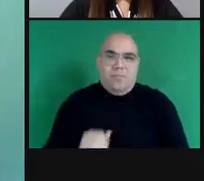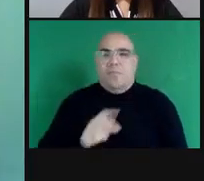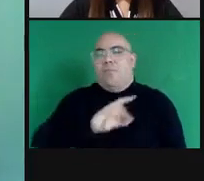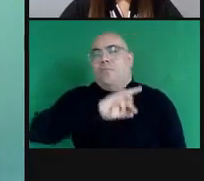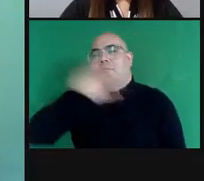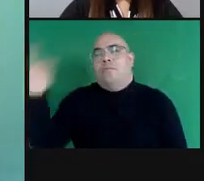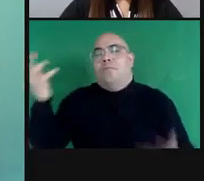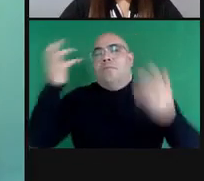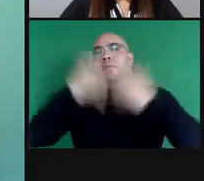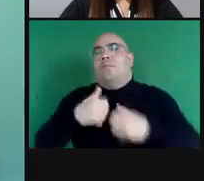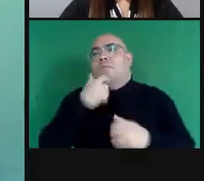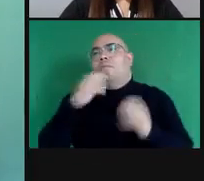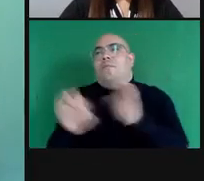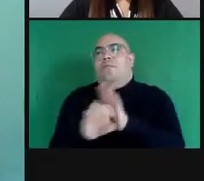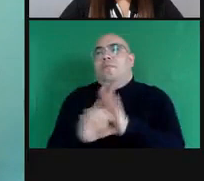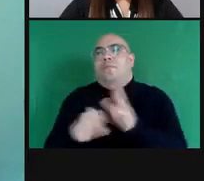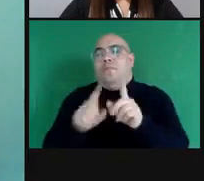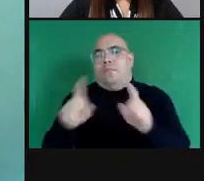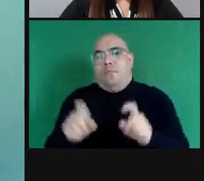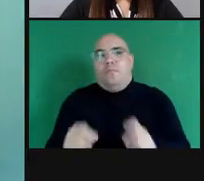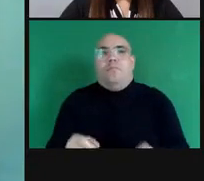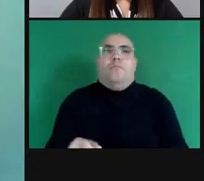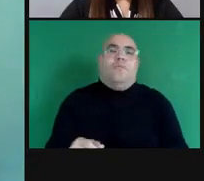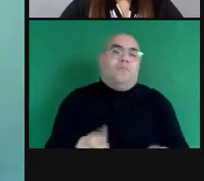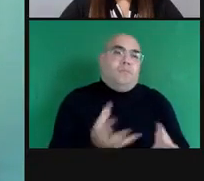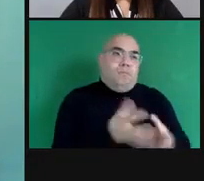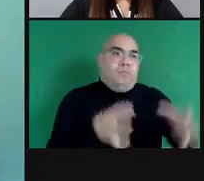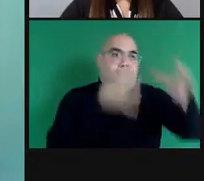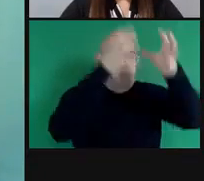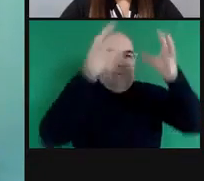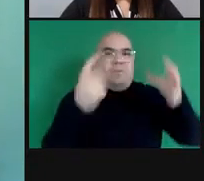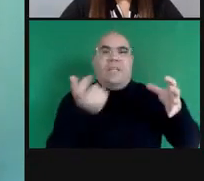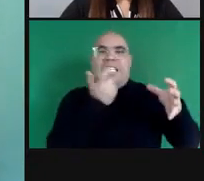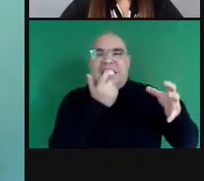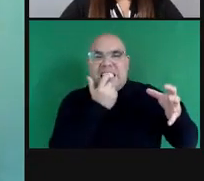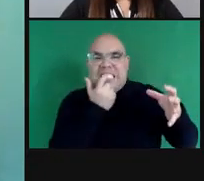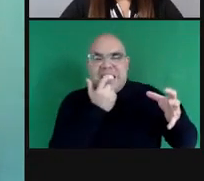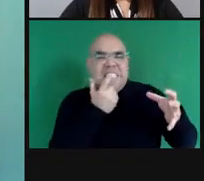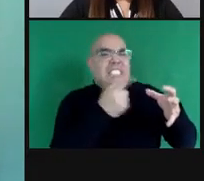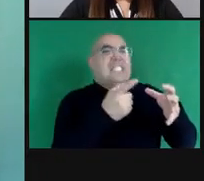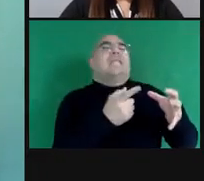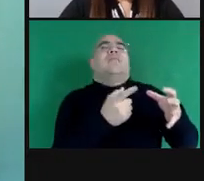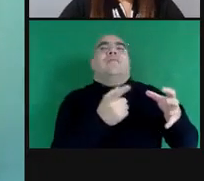esculturas que son de bronce o de acero o de hierro, que no tienen